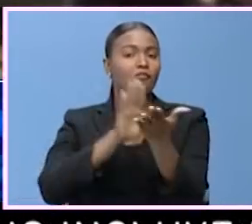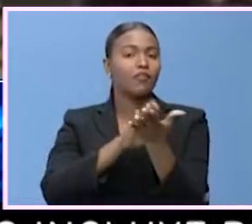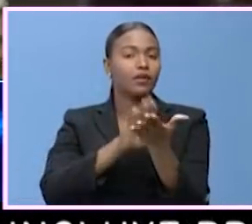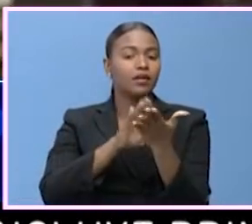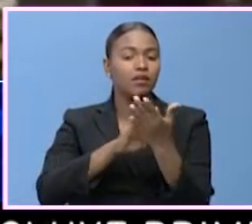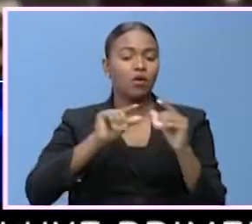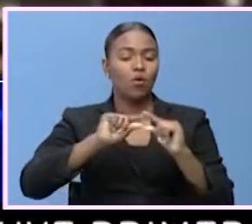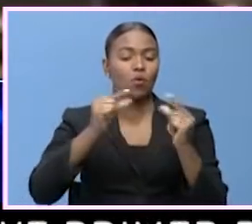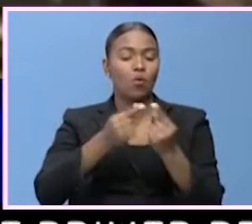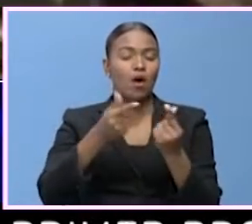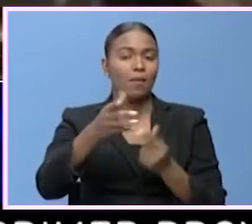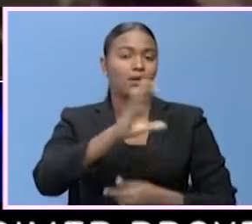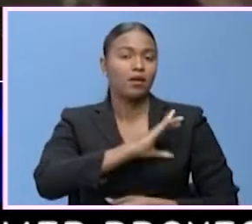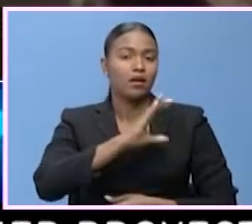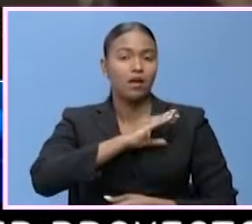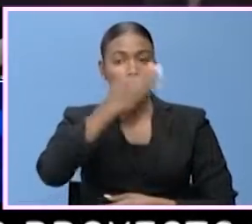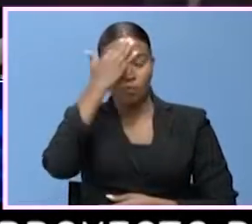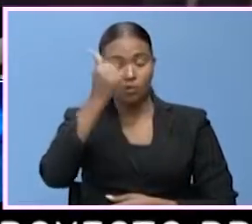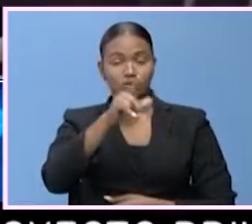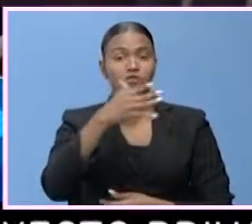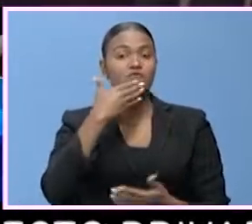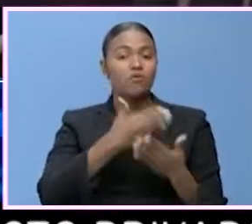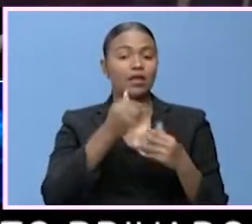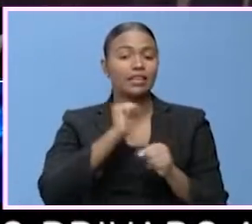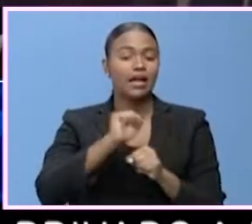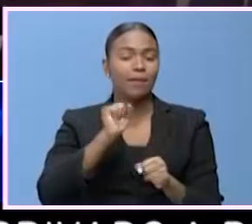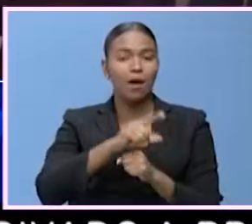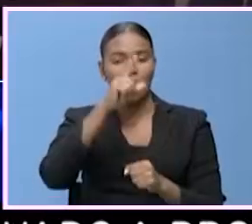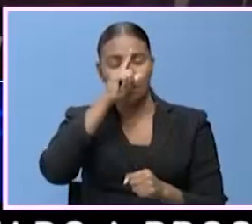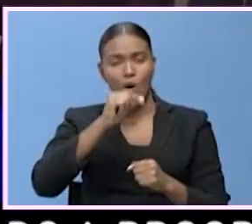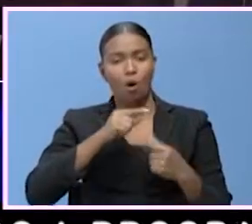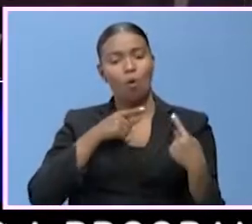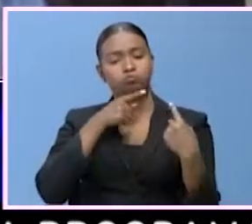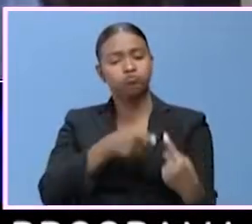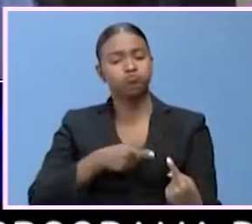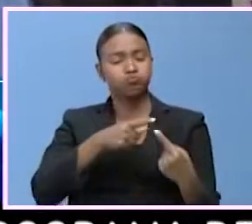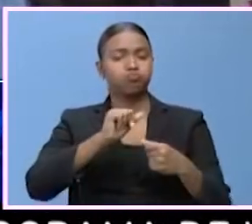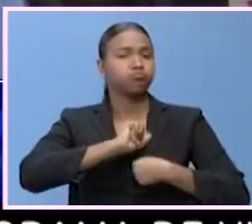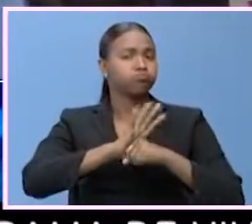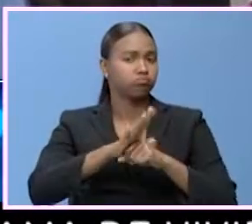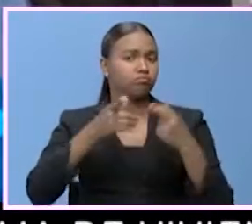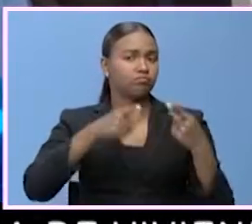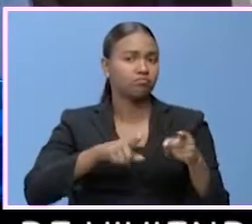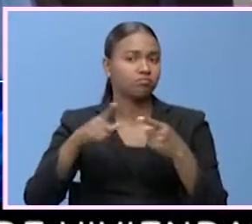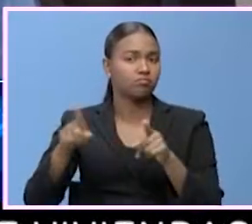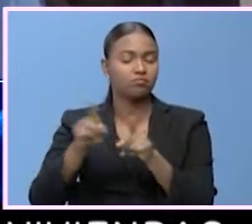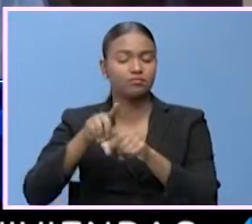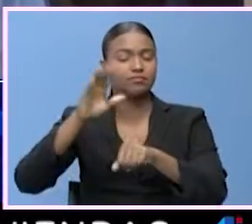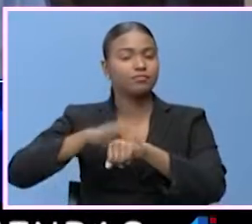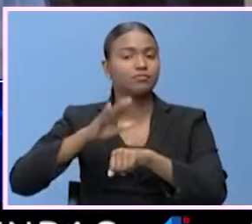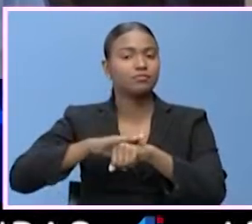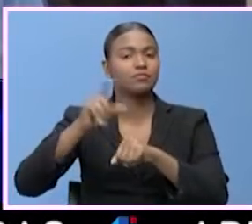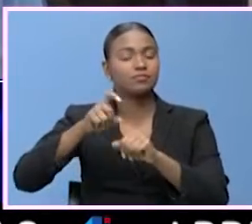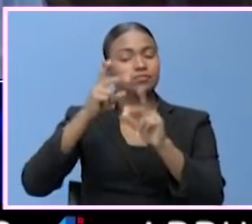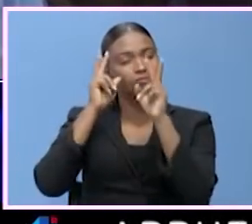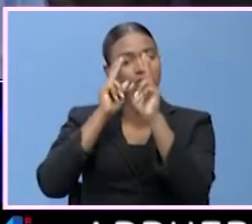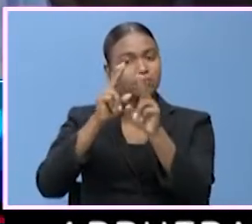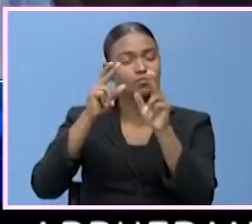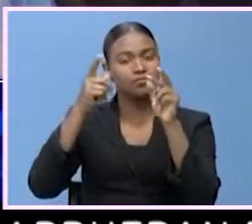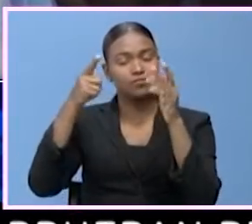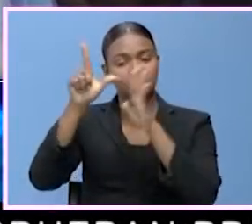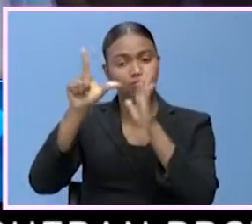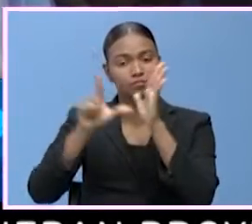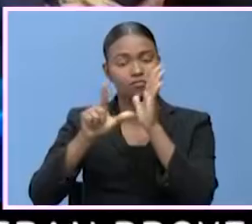al Cuerpo del Orden por su labor ciudadana durante la pandemia del coronavirus y los llamó a cumplir con las